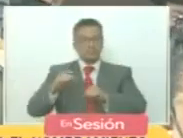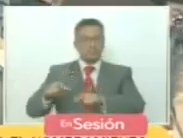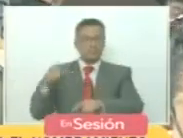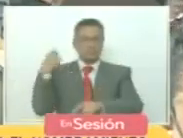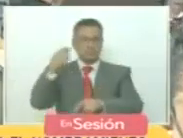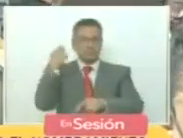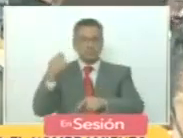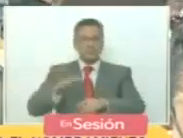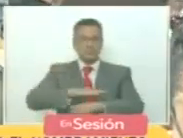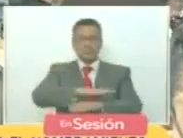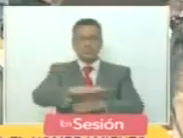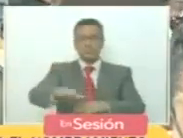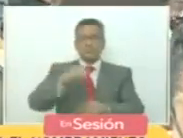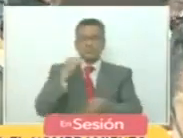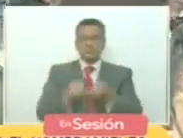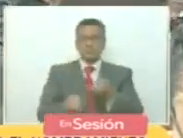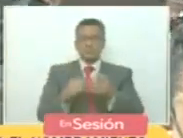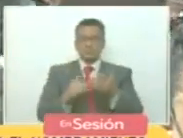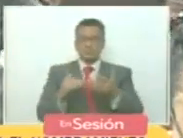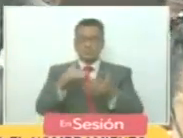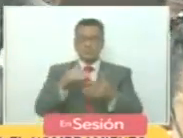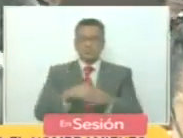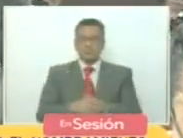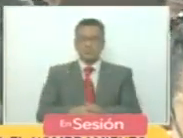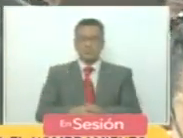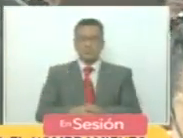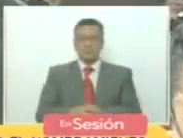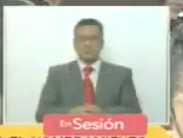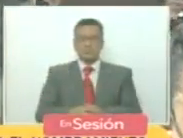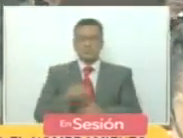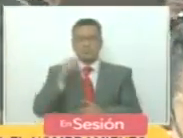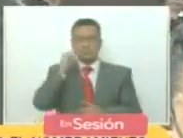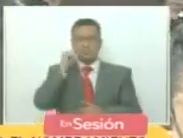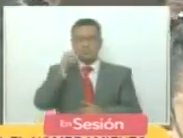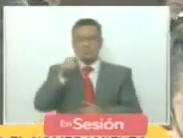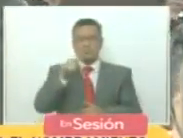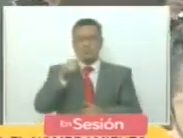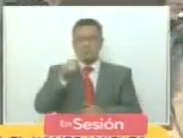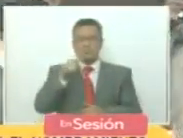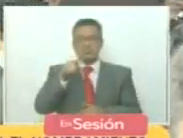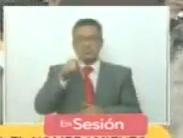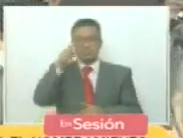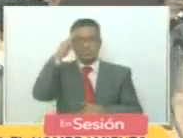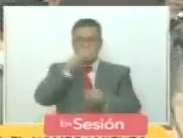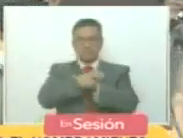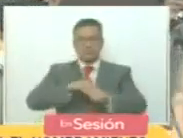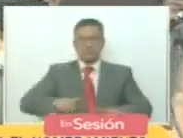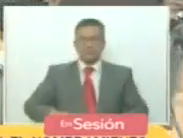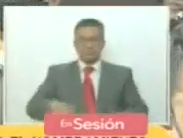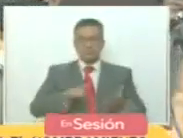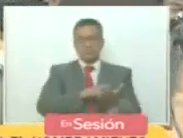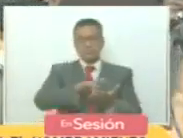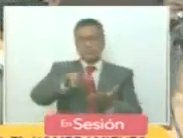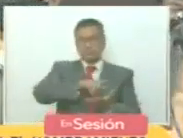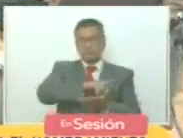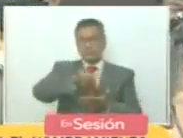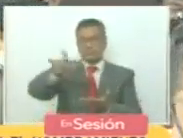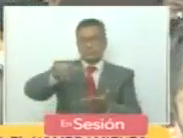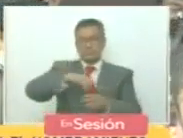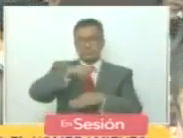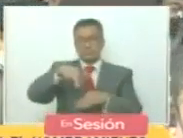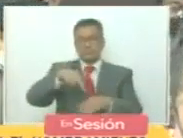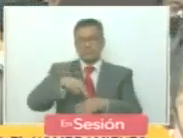Y su último grado, como hombre de armas de la Fuerza Armada